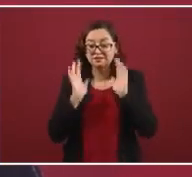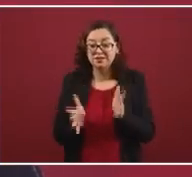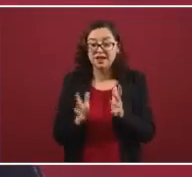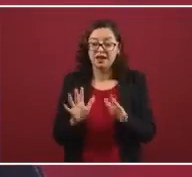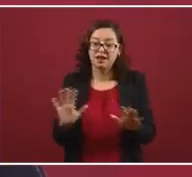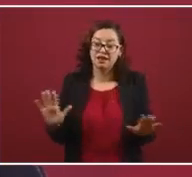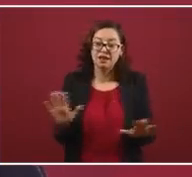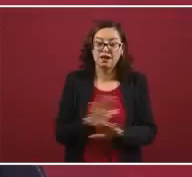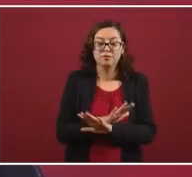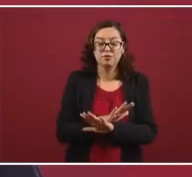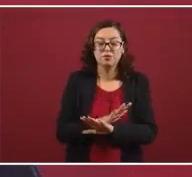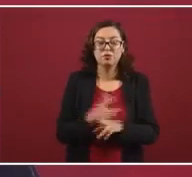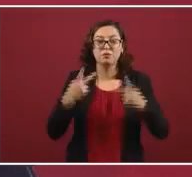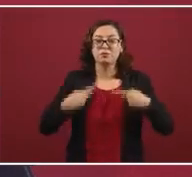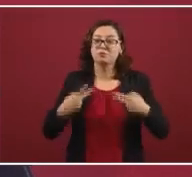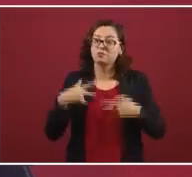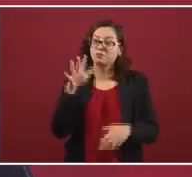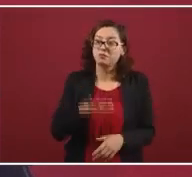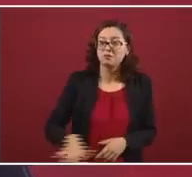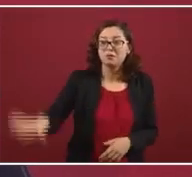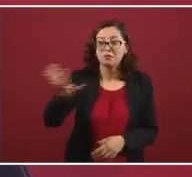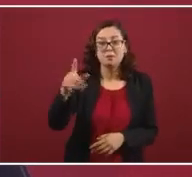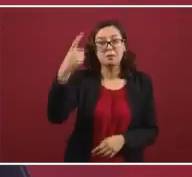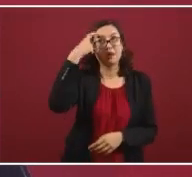fue la mentalidad del pueblo.